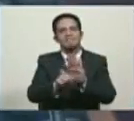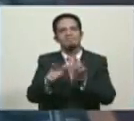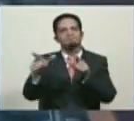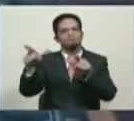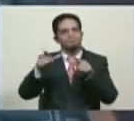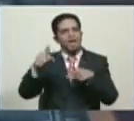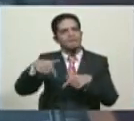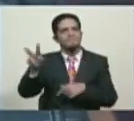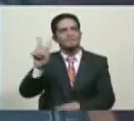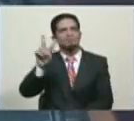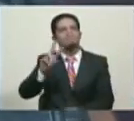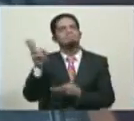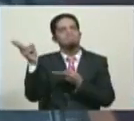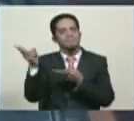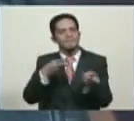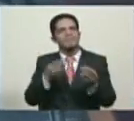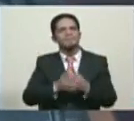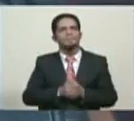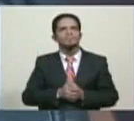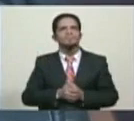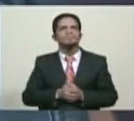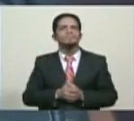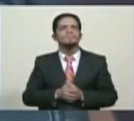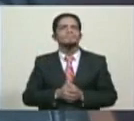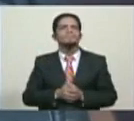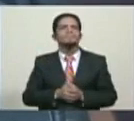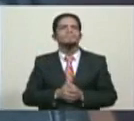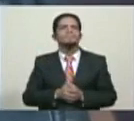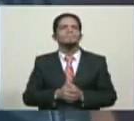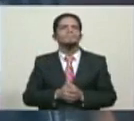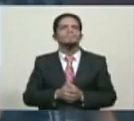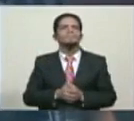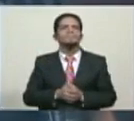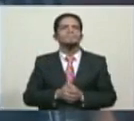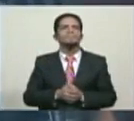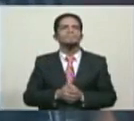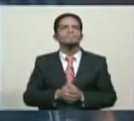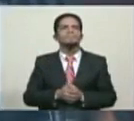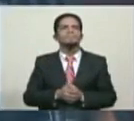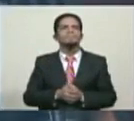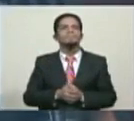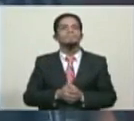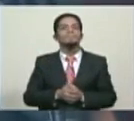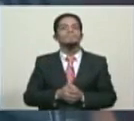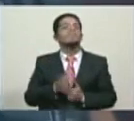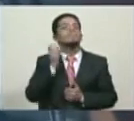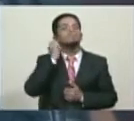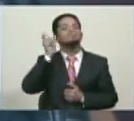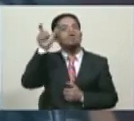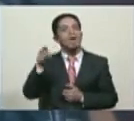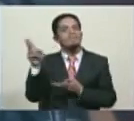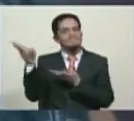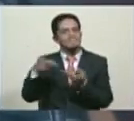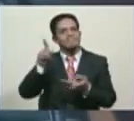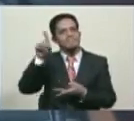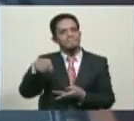bienvenidos. Doctora Luisa Estela Morales Lamuño, es presidenta del Tribunal Supremo de Justicia.